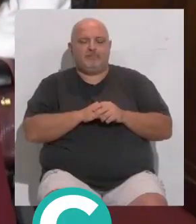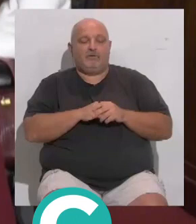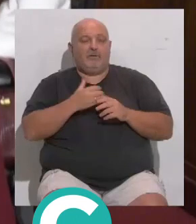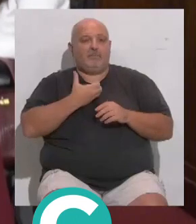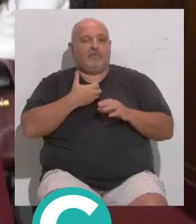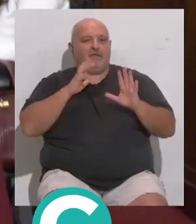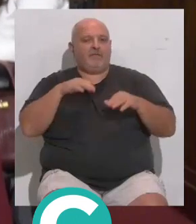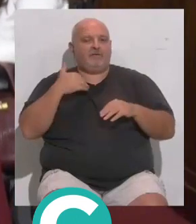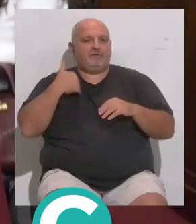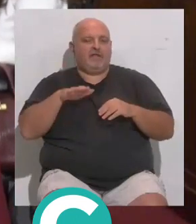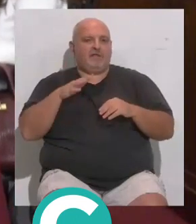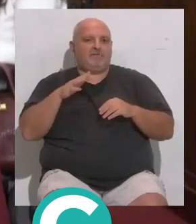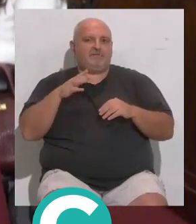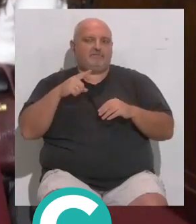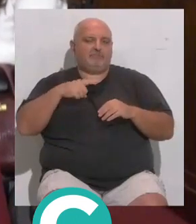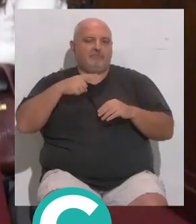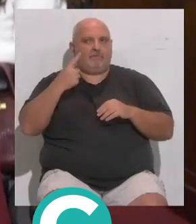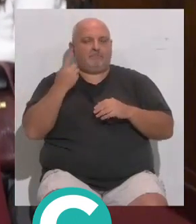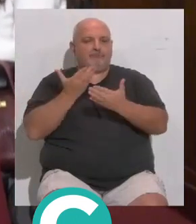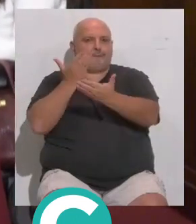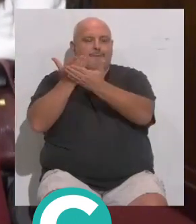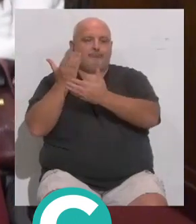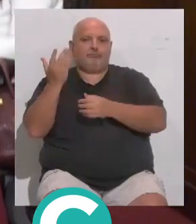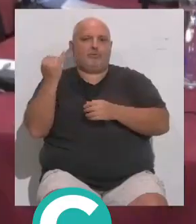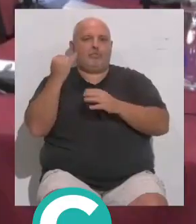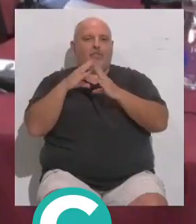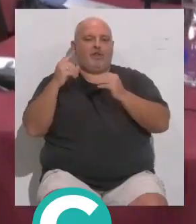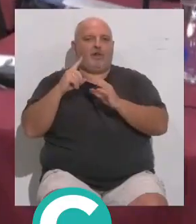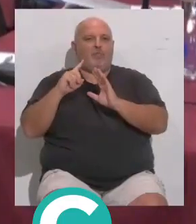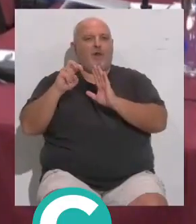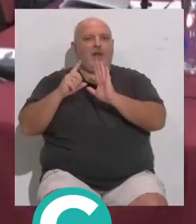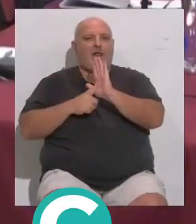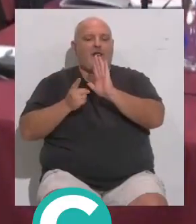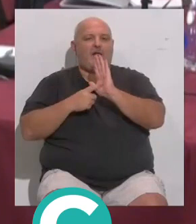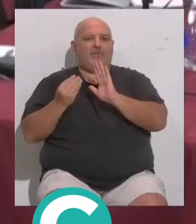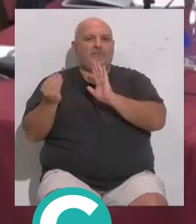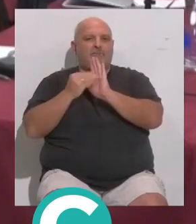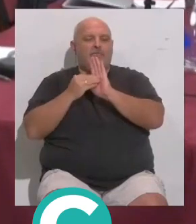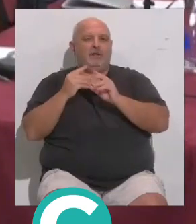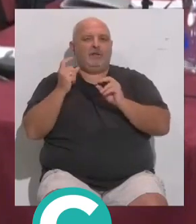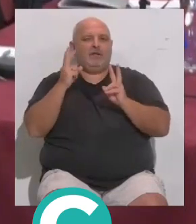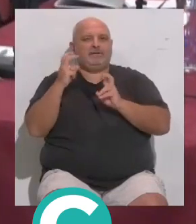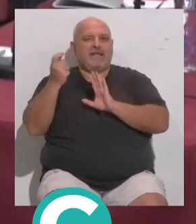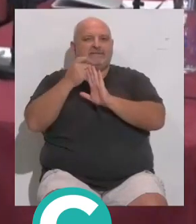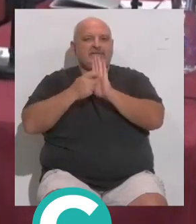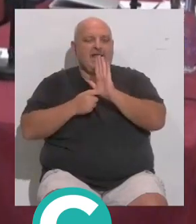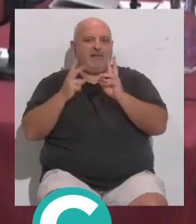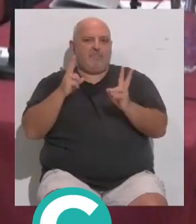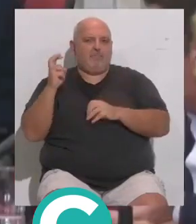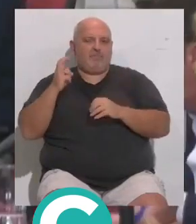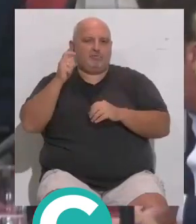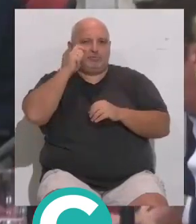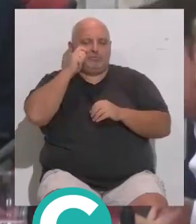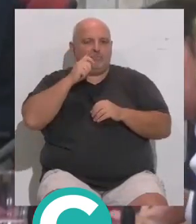El Ayuntamiento de Cádiz instará a la Junta de Andalucía a desarrollar un marco legal que permita la implantación de una tasa turística en los